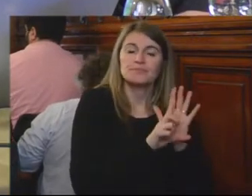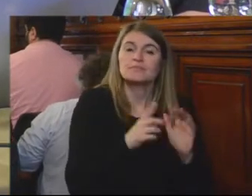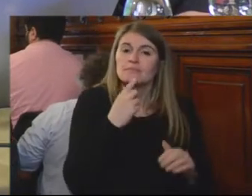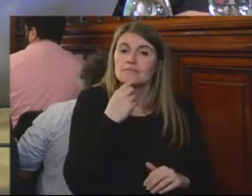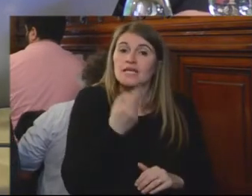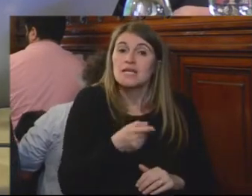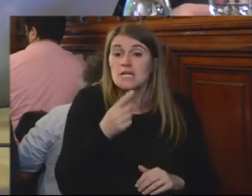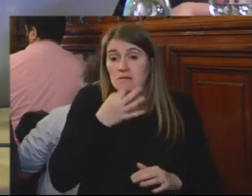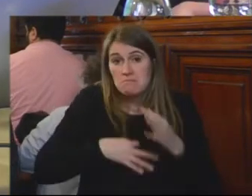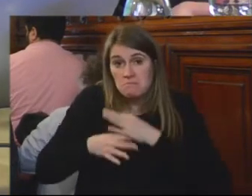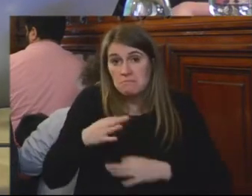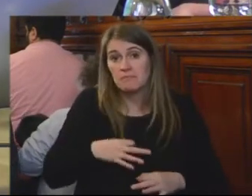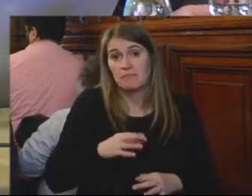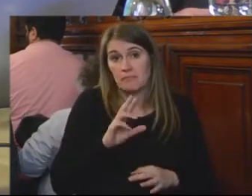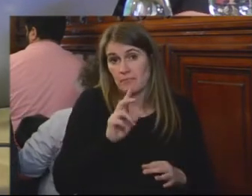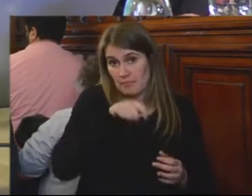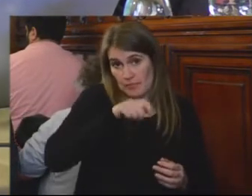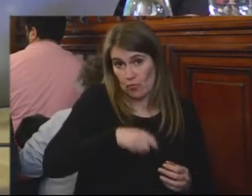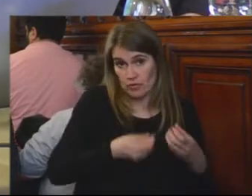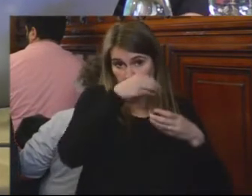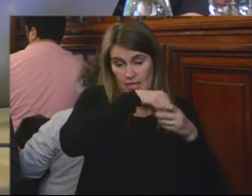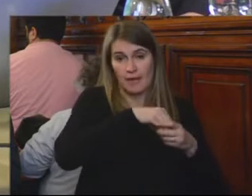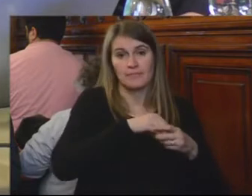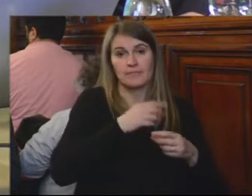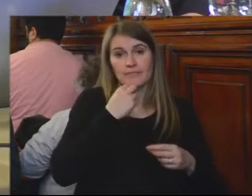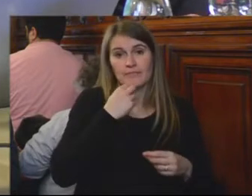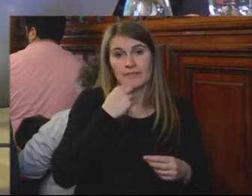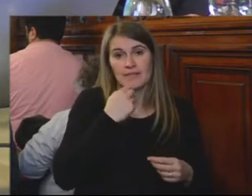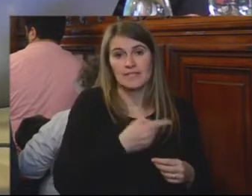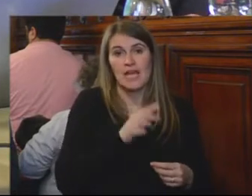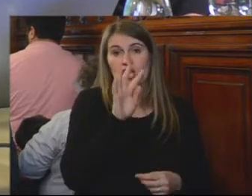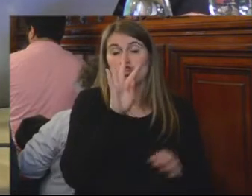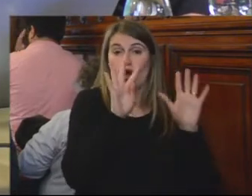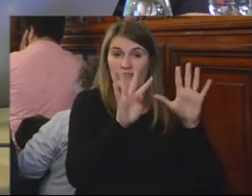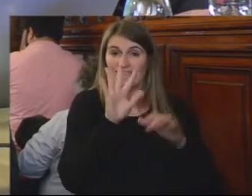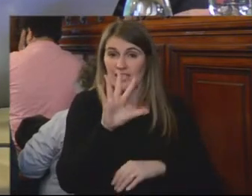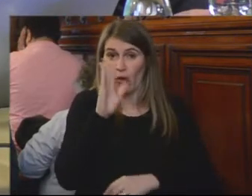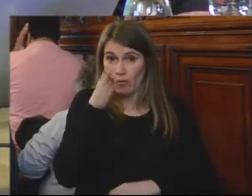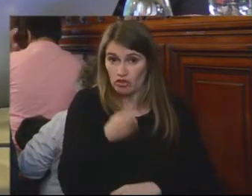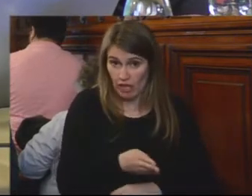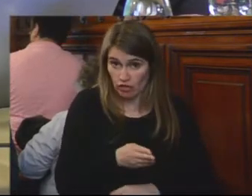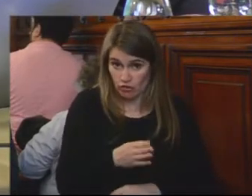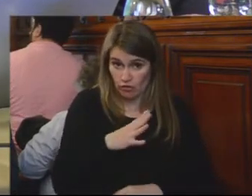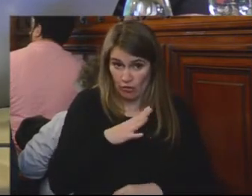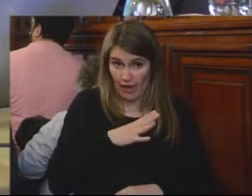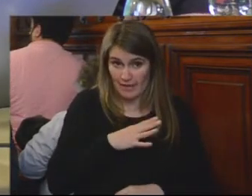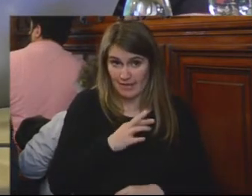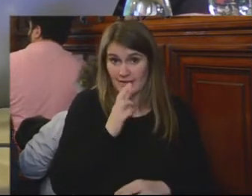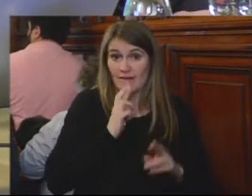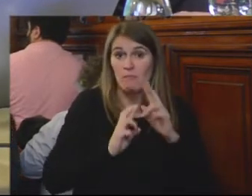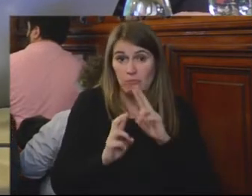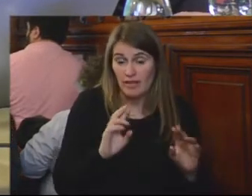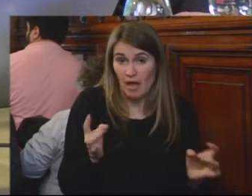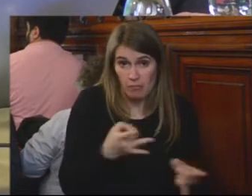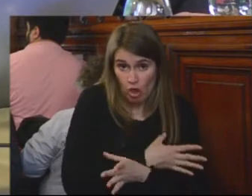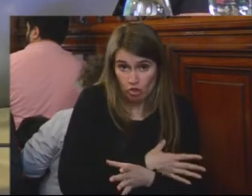del crimen ya que en un 95% de los casos resueltos presentados por la aplicación